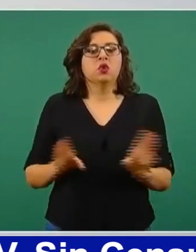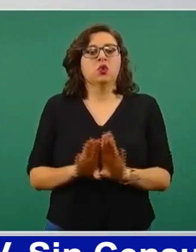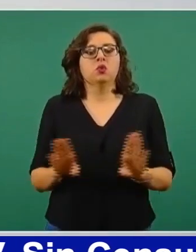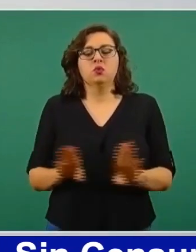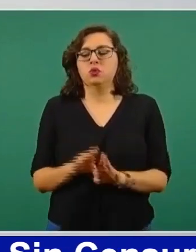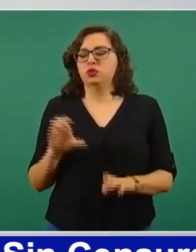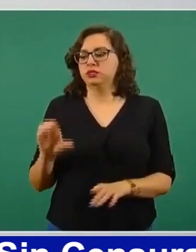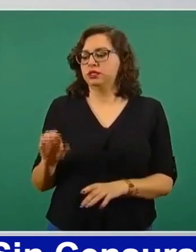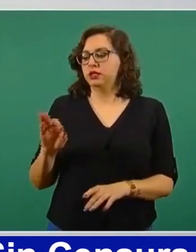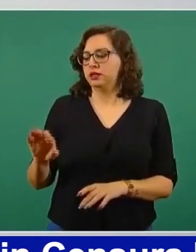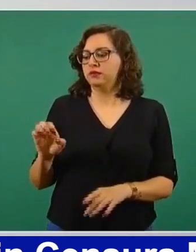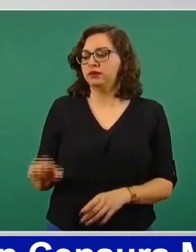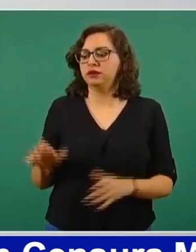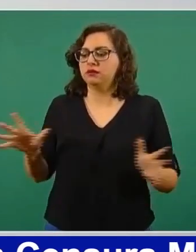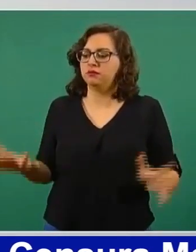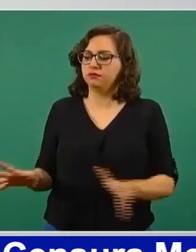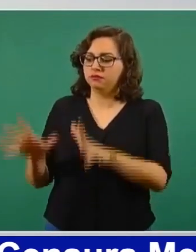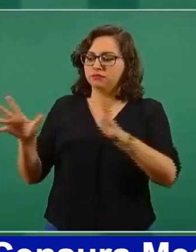de